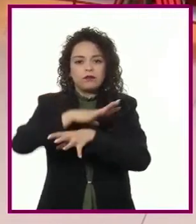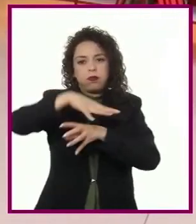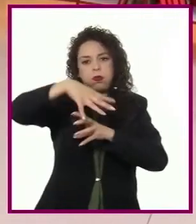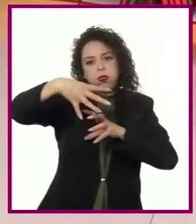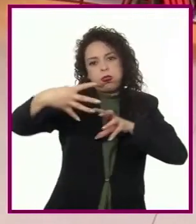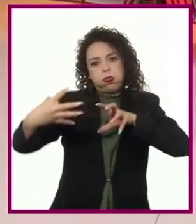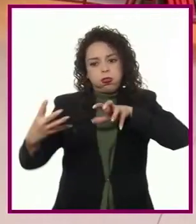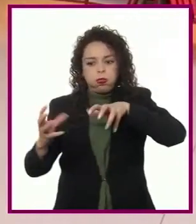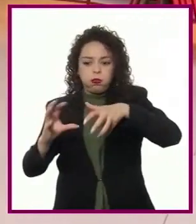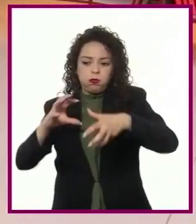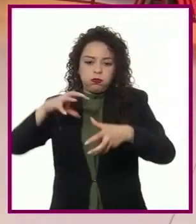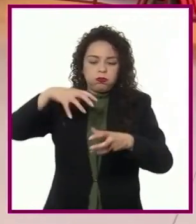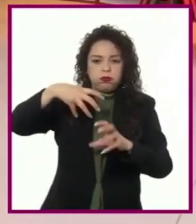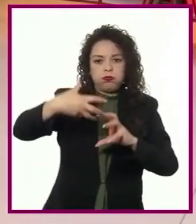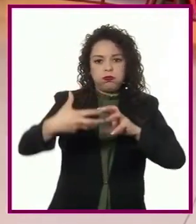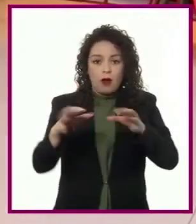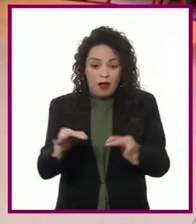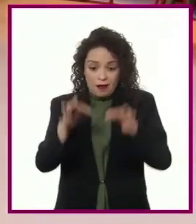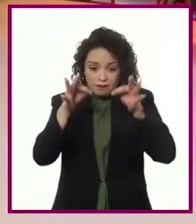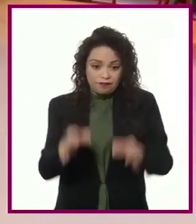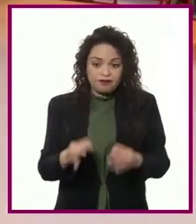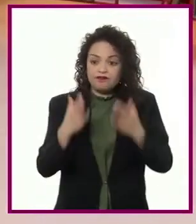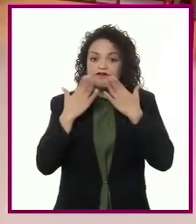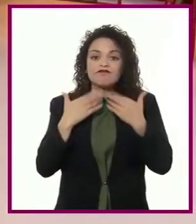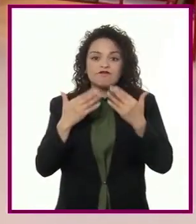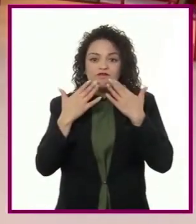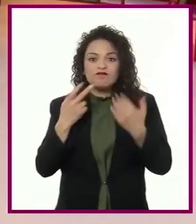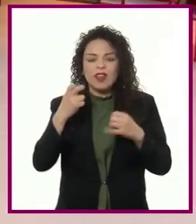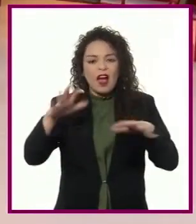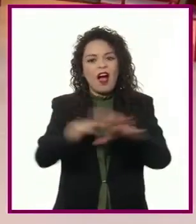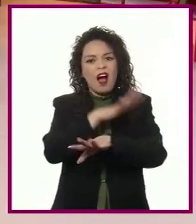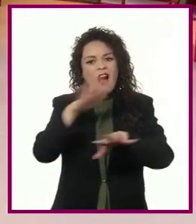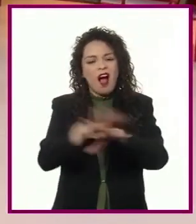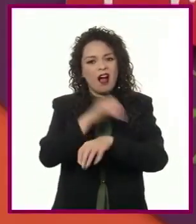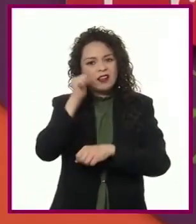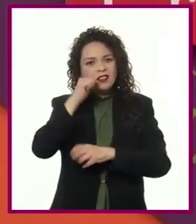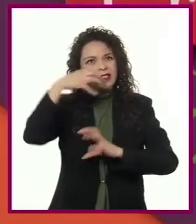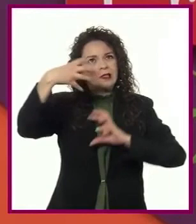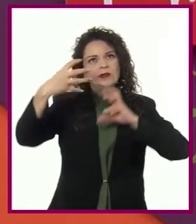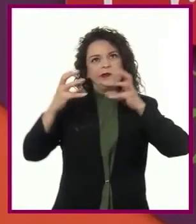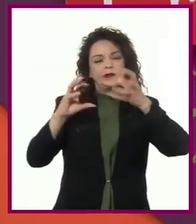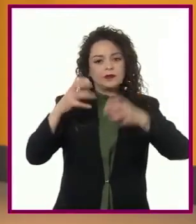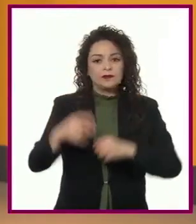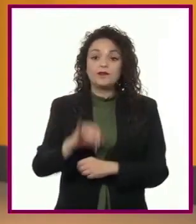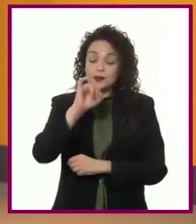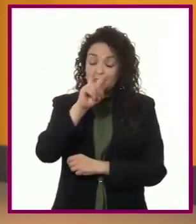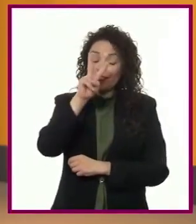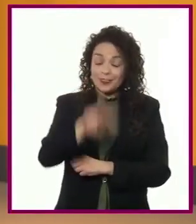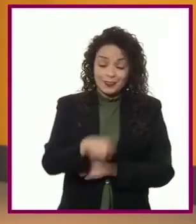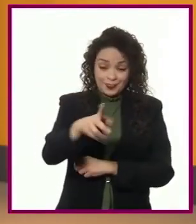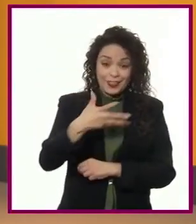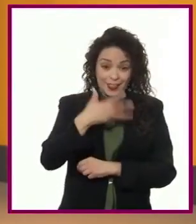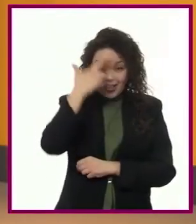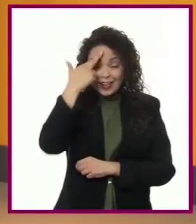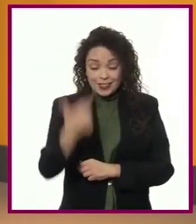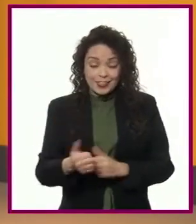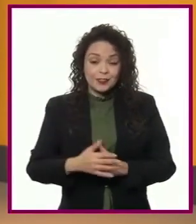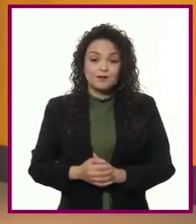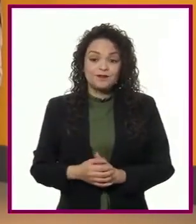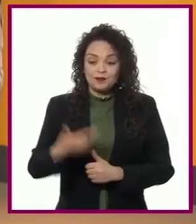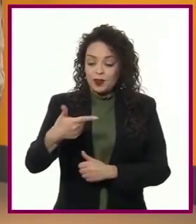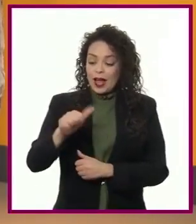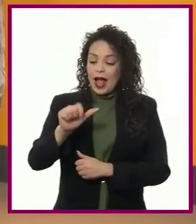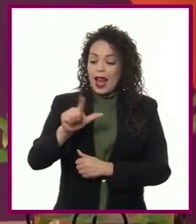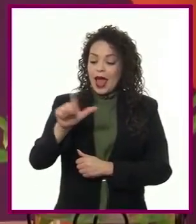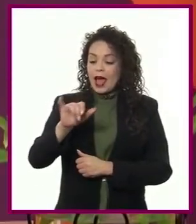ella esta inestabilidad o peculiar deformación. Excelente afirmación. Las galaxias, sin duda